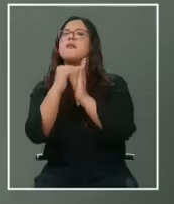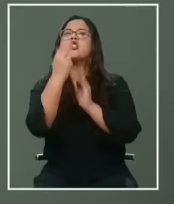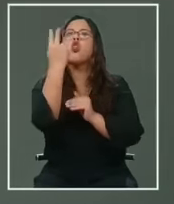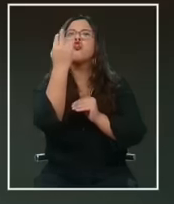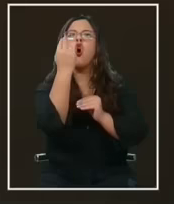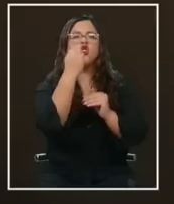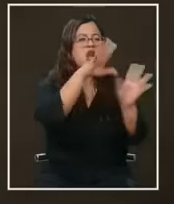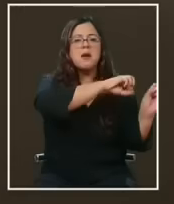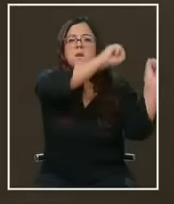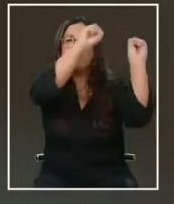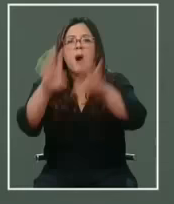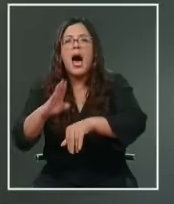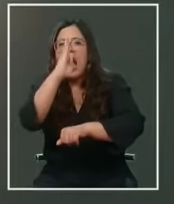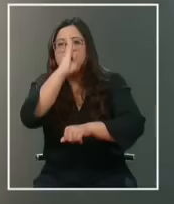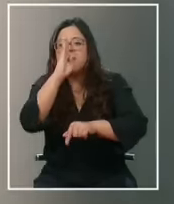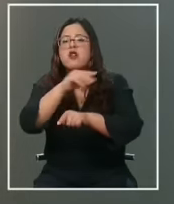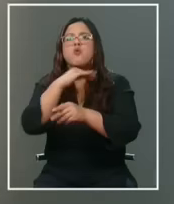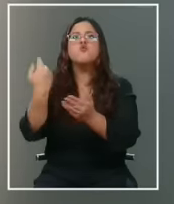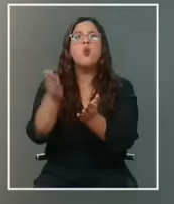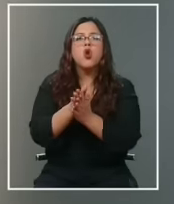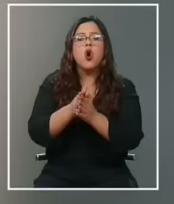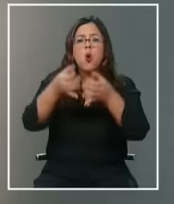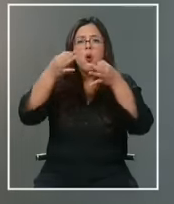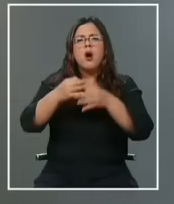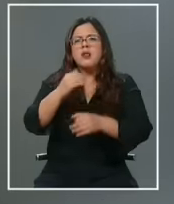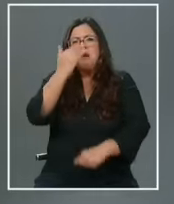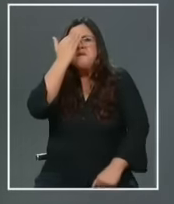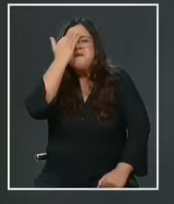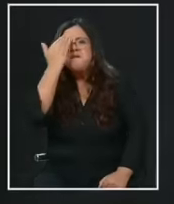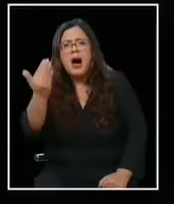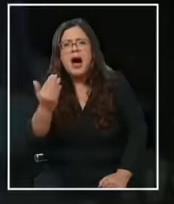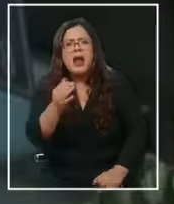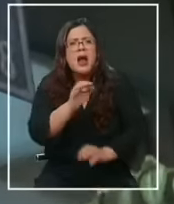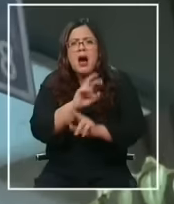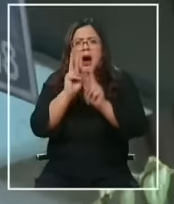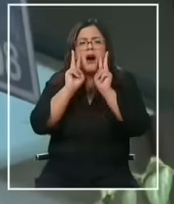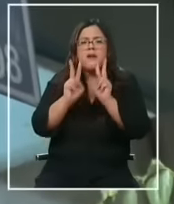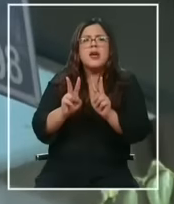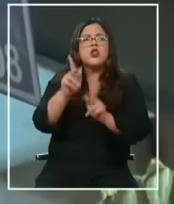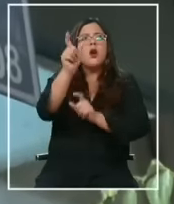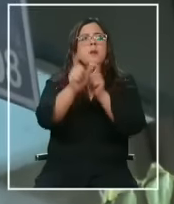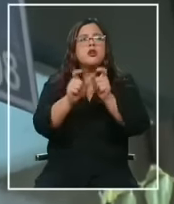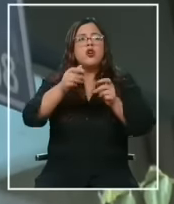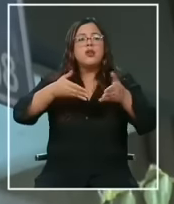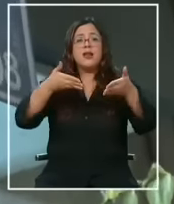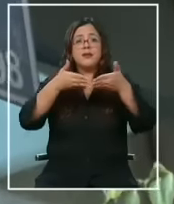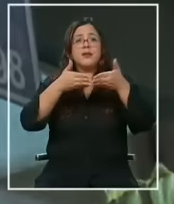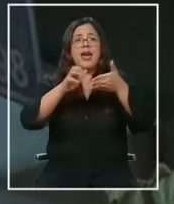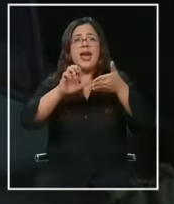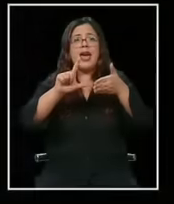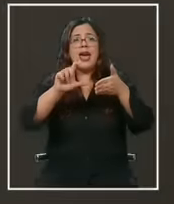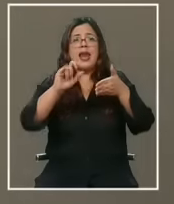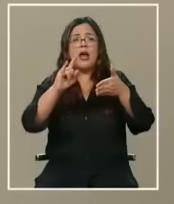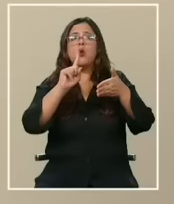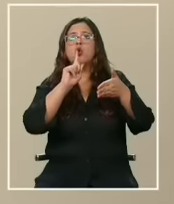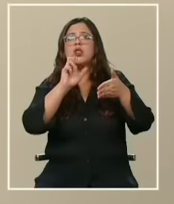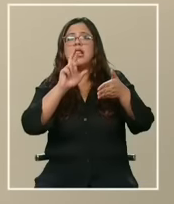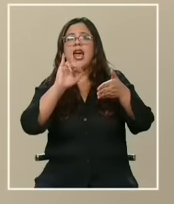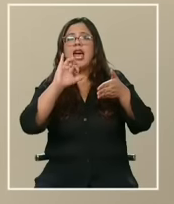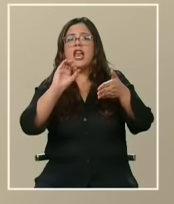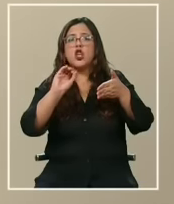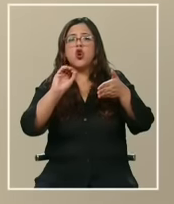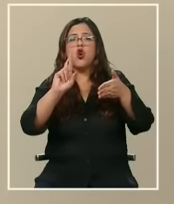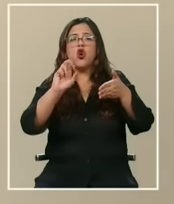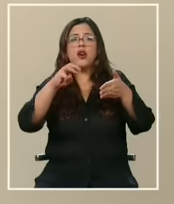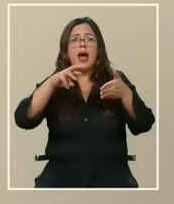12, lo tiró y lo mató. Un acto de crueldad sin igual. Los vecinos de Eleuterio Ramírez con Arturo Prat, con valentía